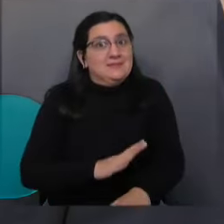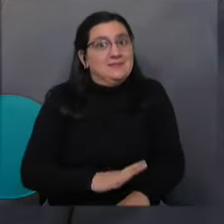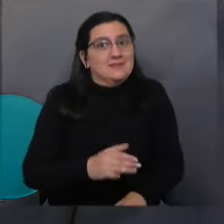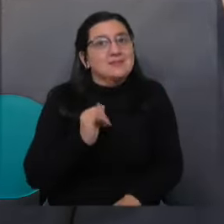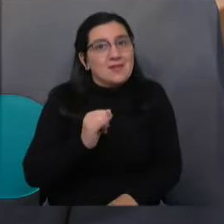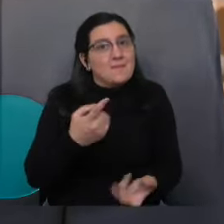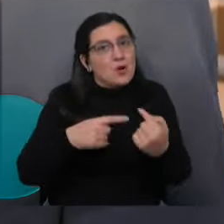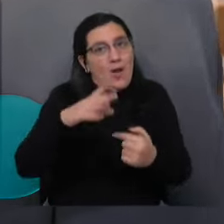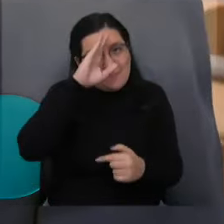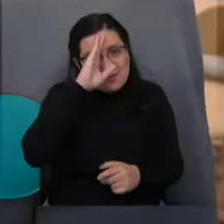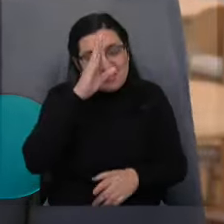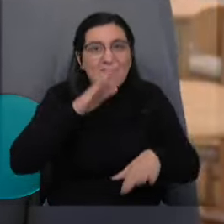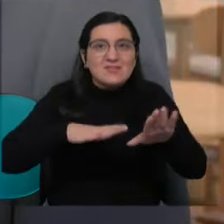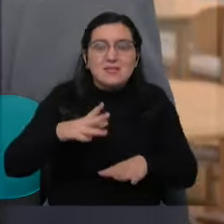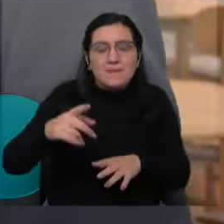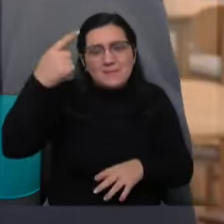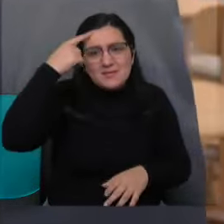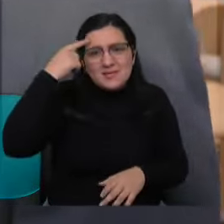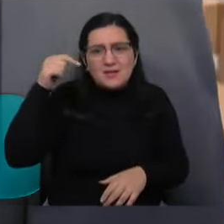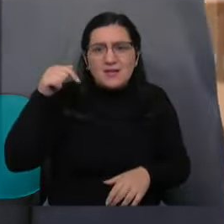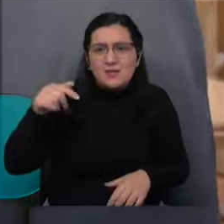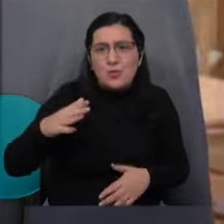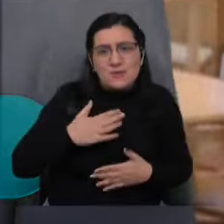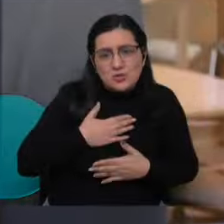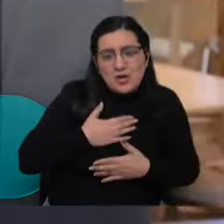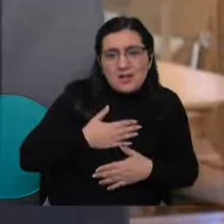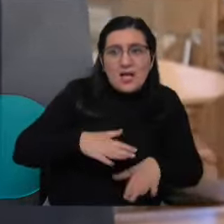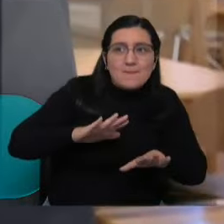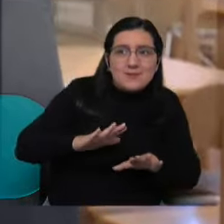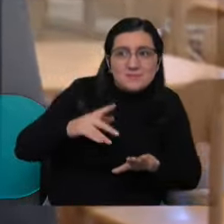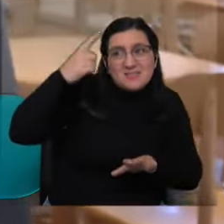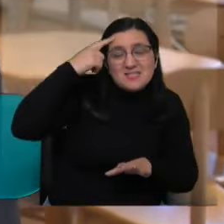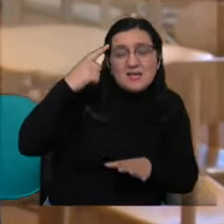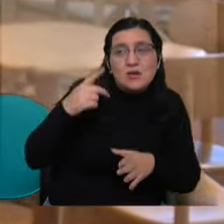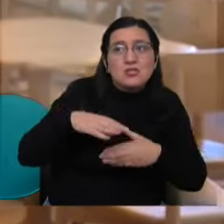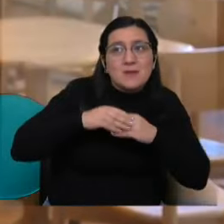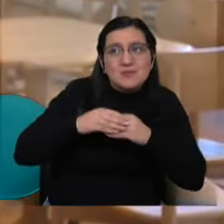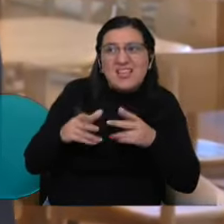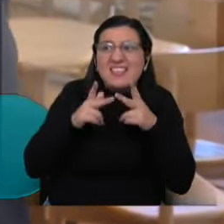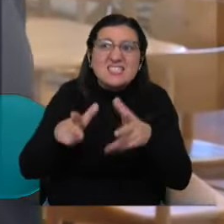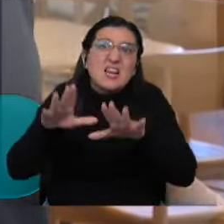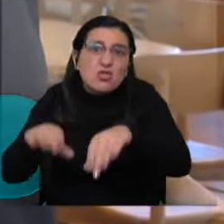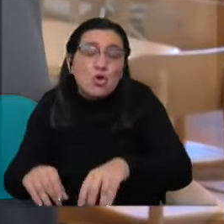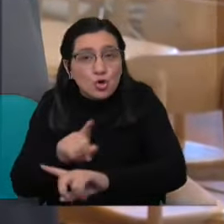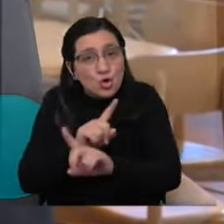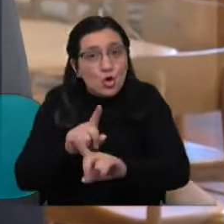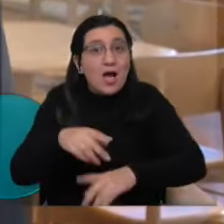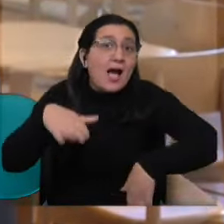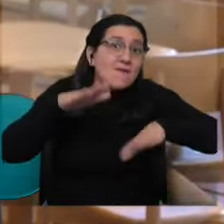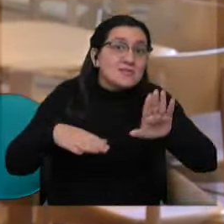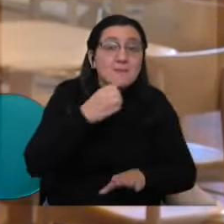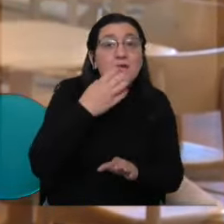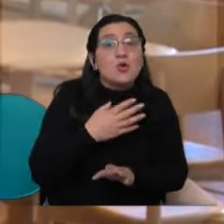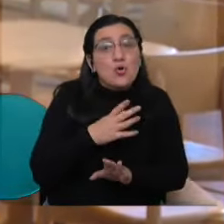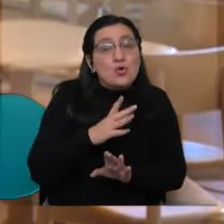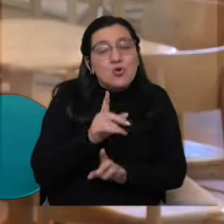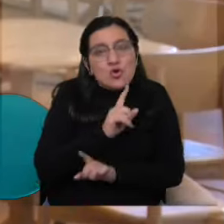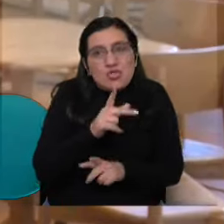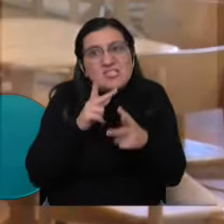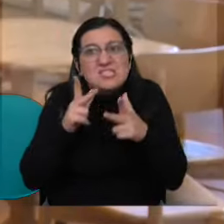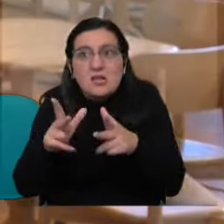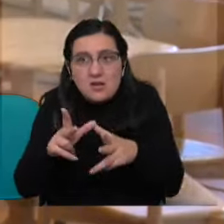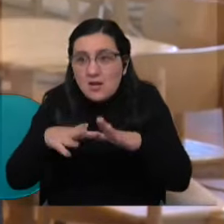aprende a veces uno piensa o esto es personal uno piensa que a los amigos hay que decirles todo Hay a veces que hay que no decirles todo sino decírselo después cuando es